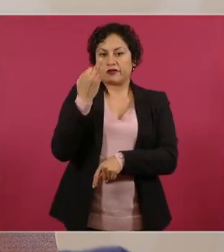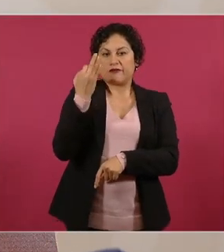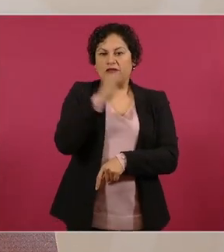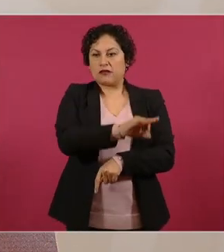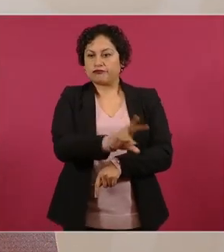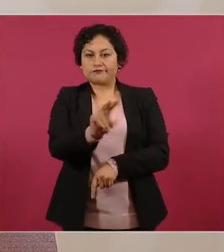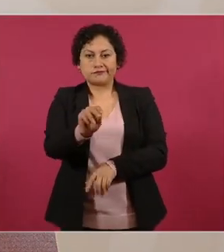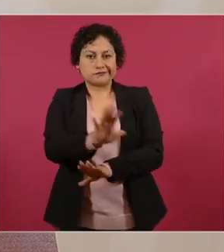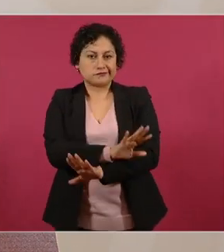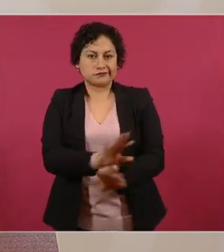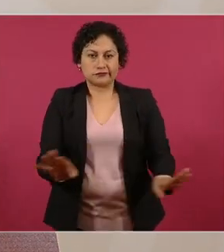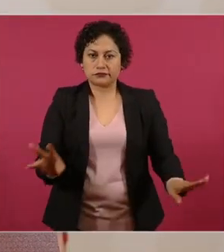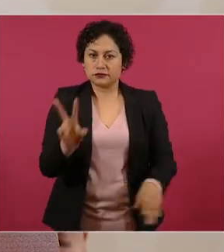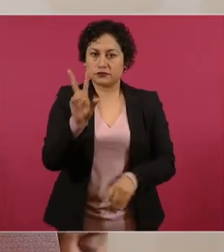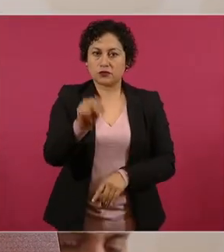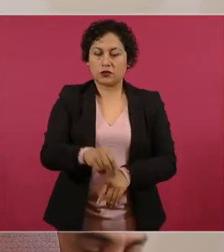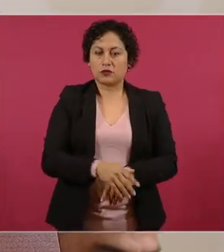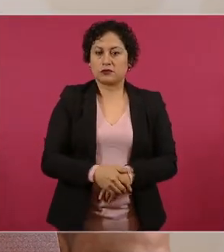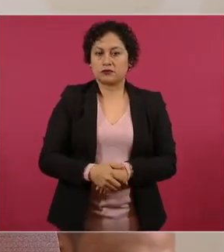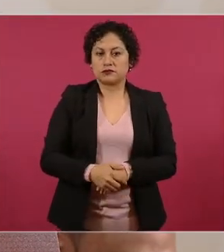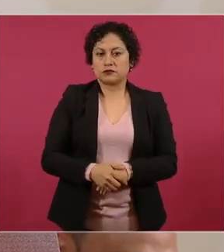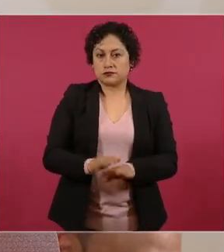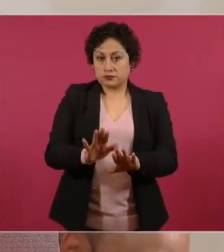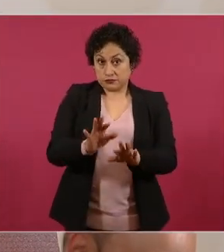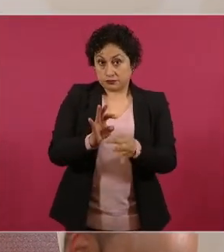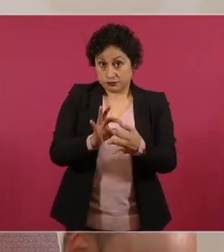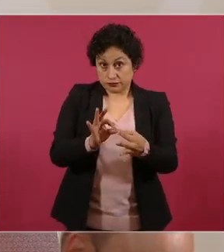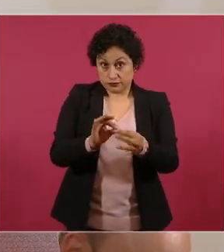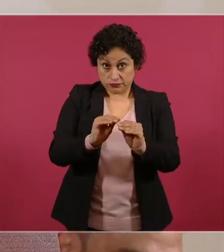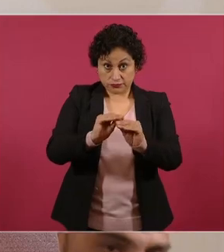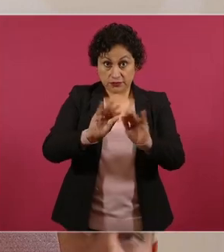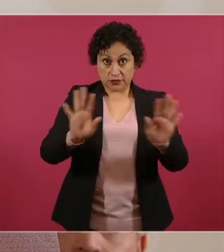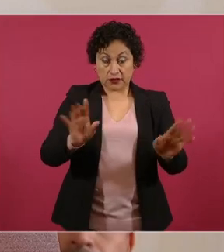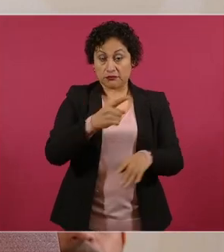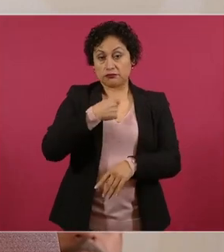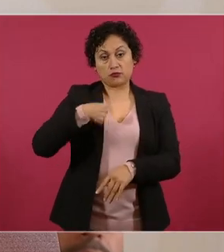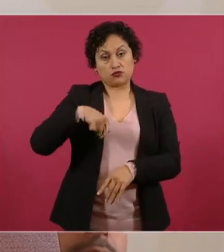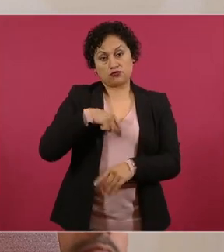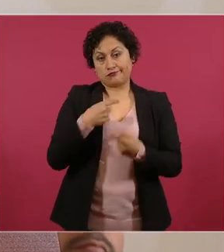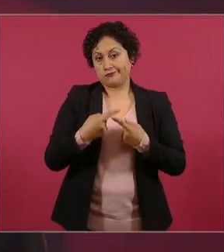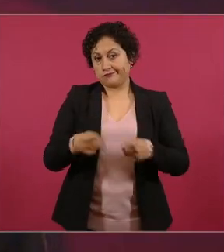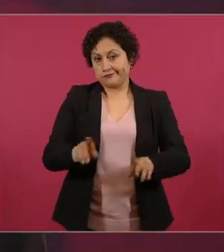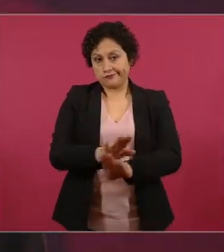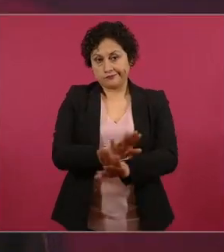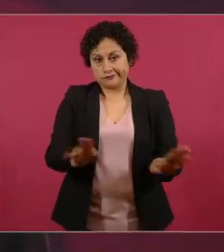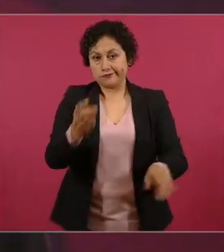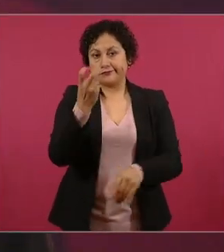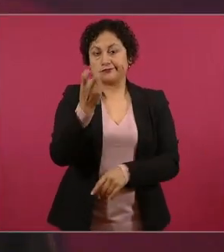¿eh? Sí, yo, para que quede claro, no somos fachos. Entonces,